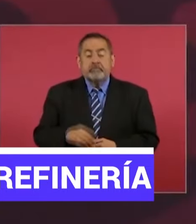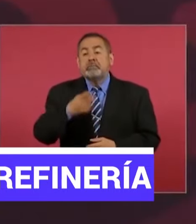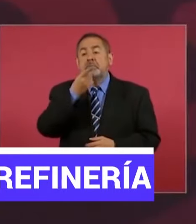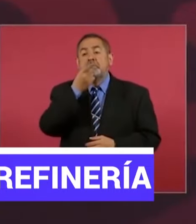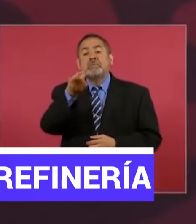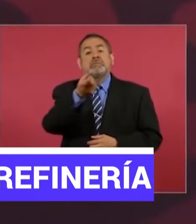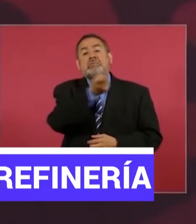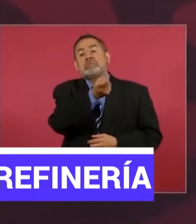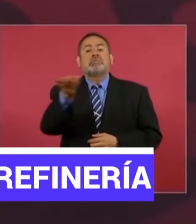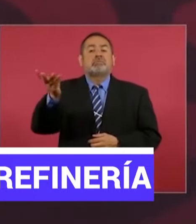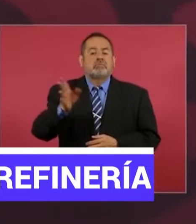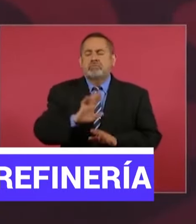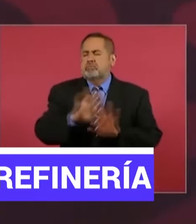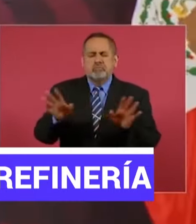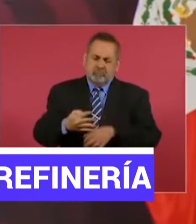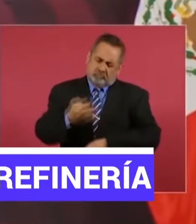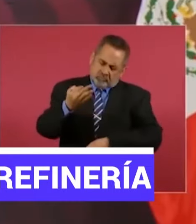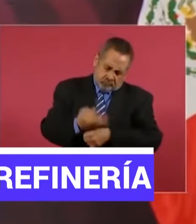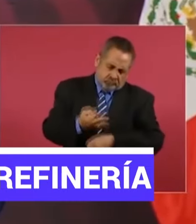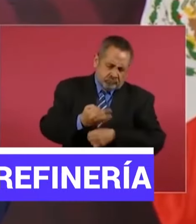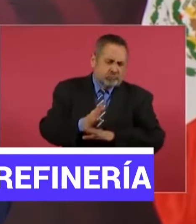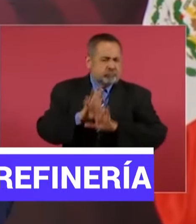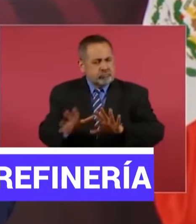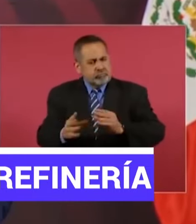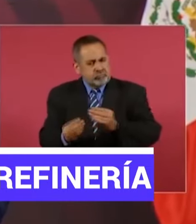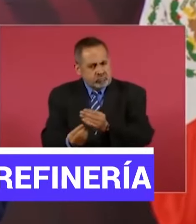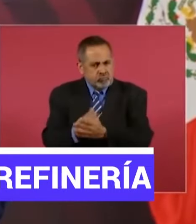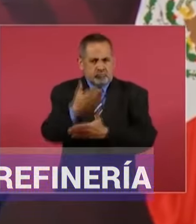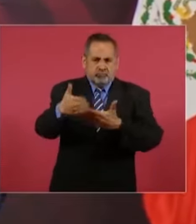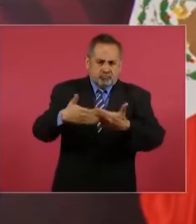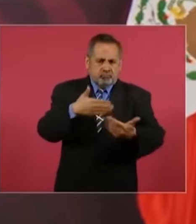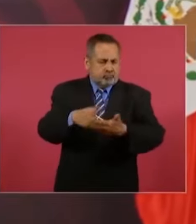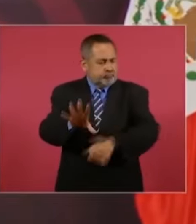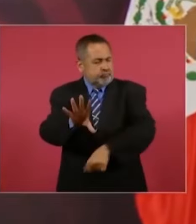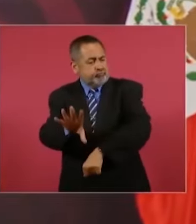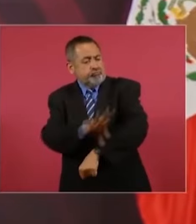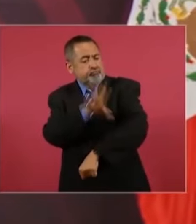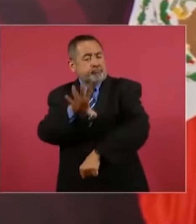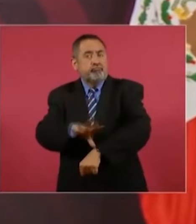cerca de la autosuficiencia. Maleni Quesada, Gama Visión Noticias.